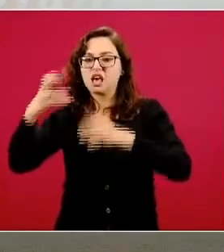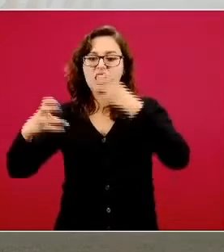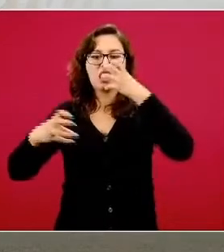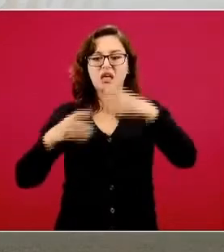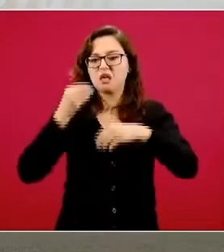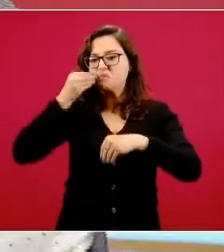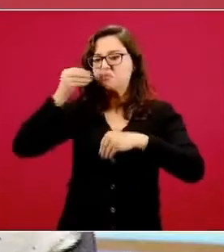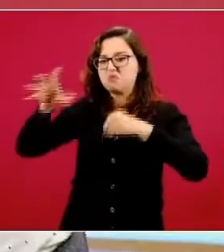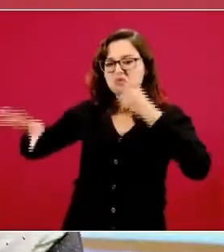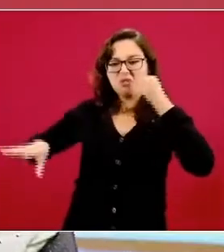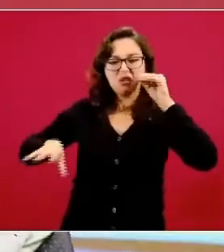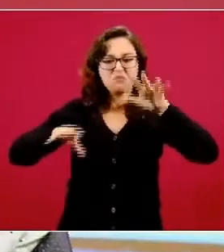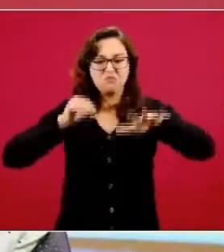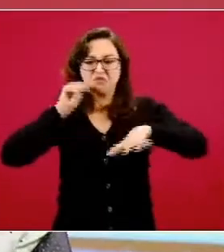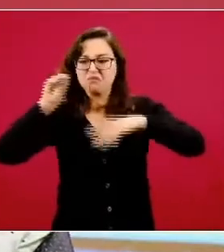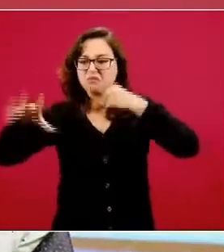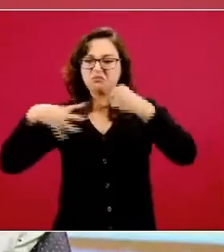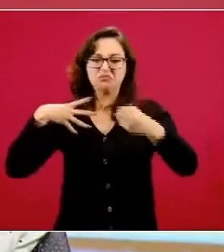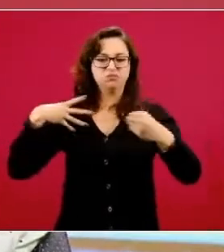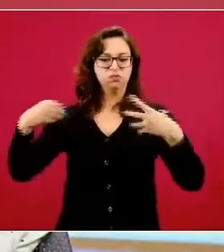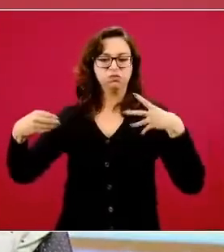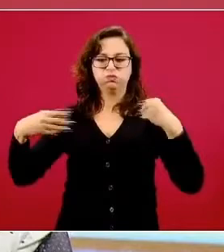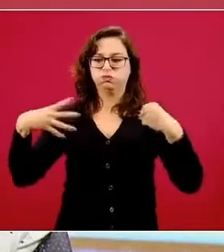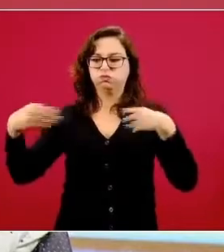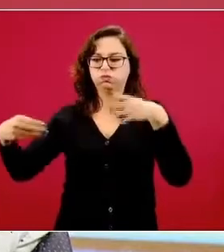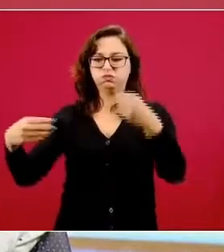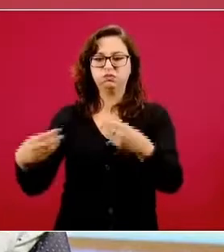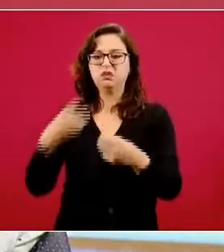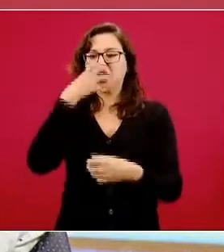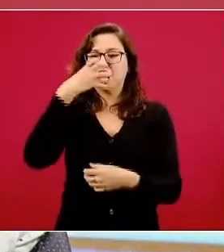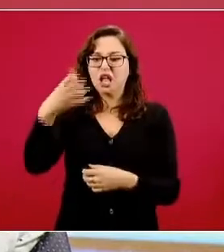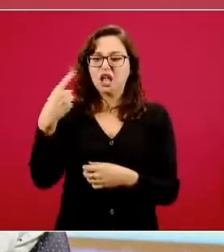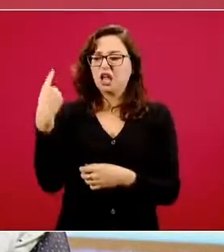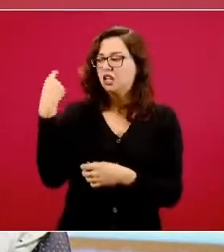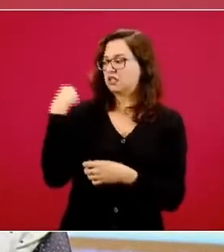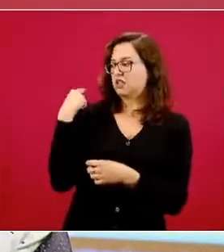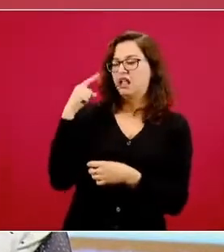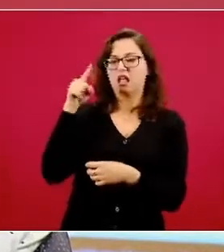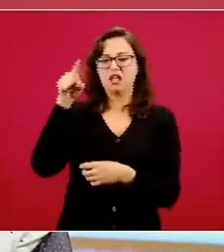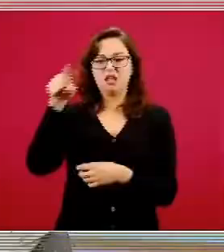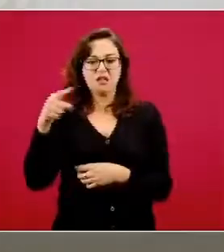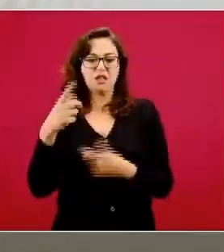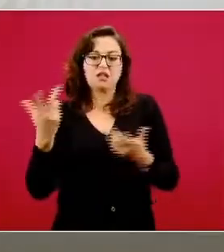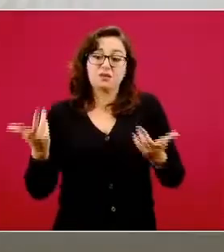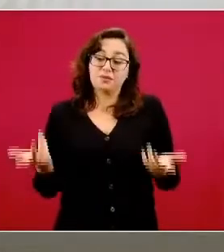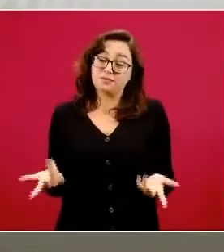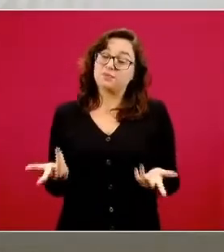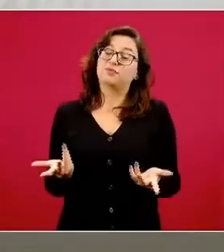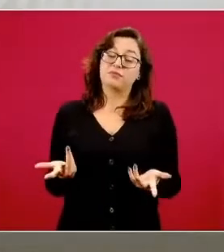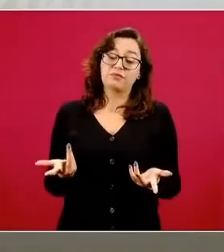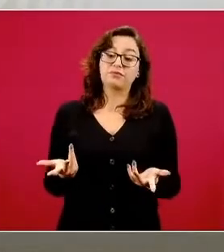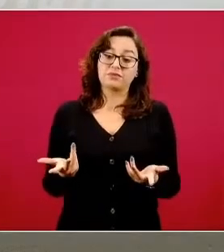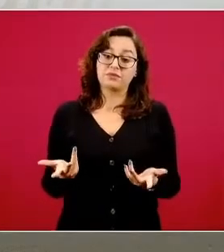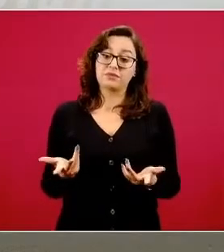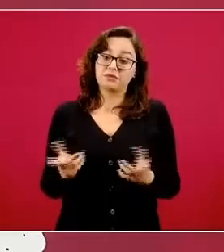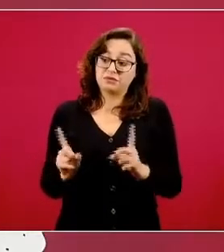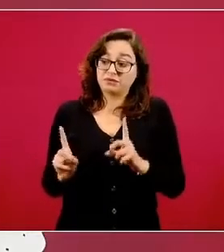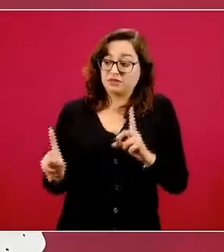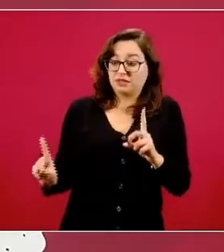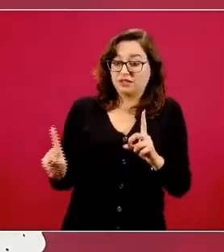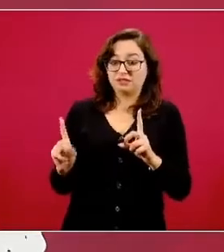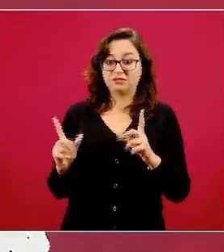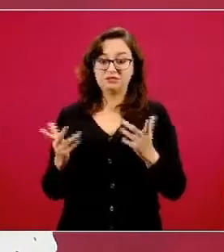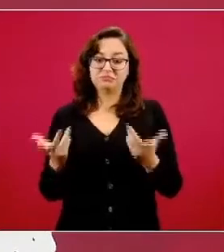caer al compañerito que esté atrás, sobre todo si no se guarda